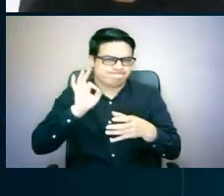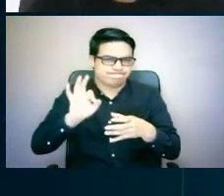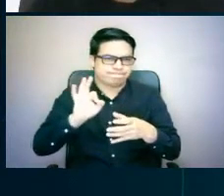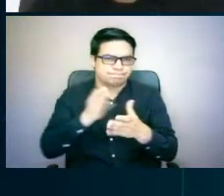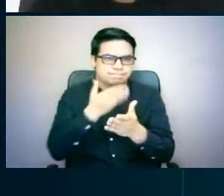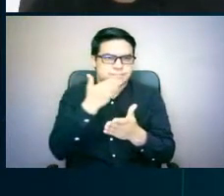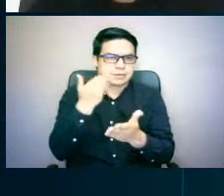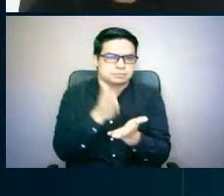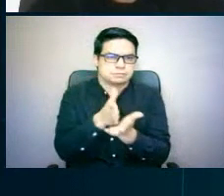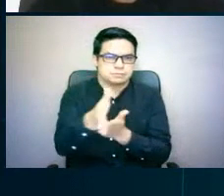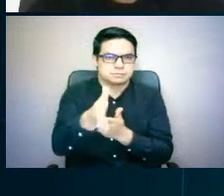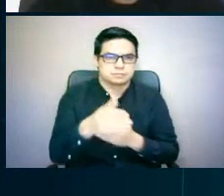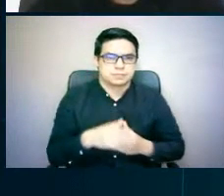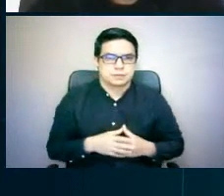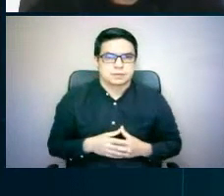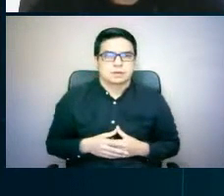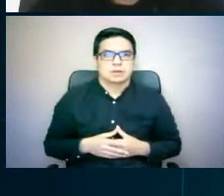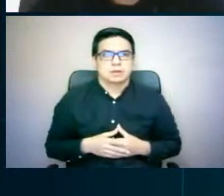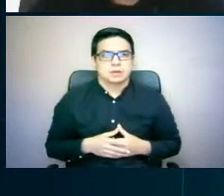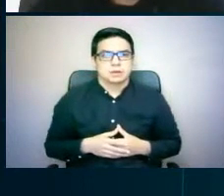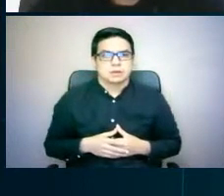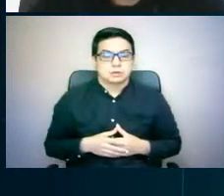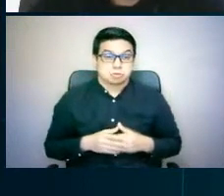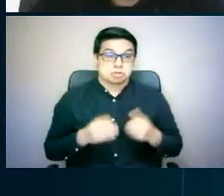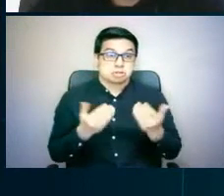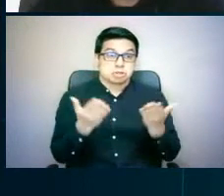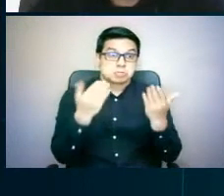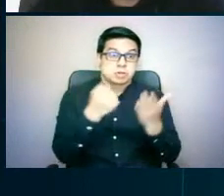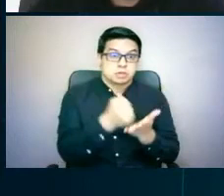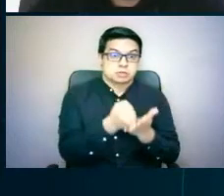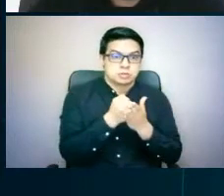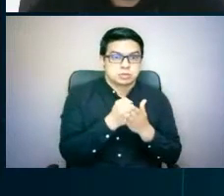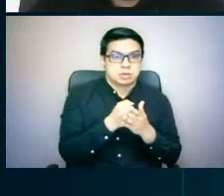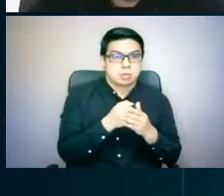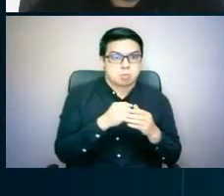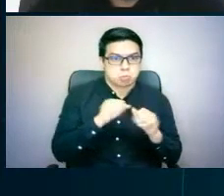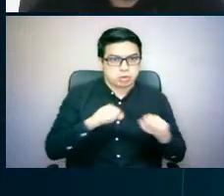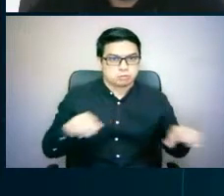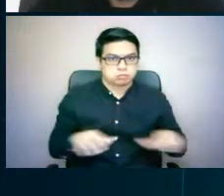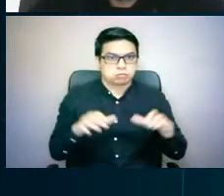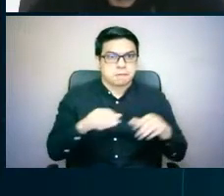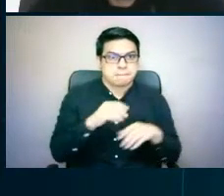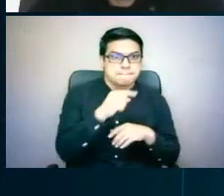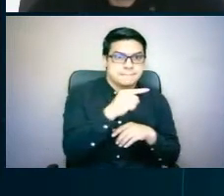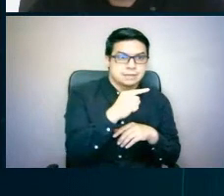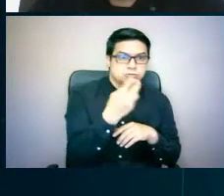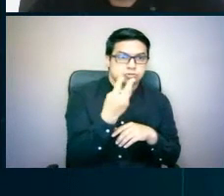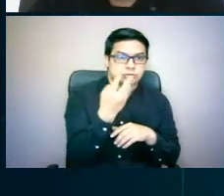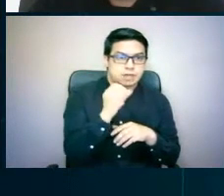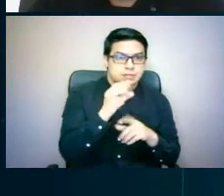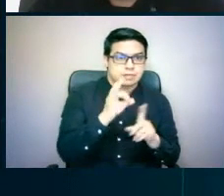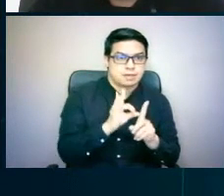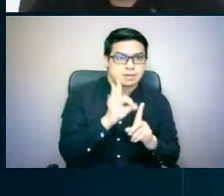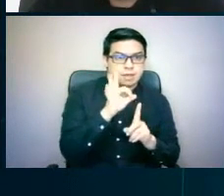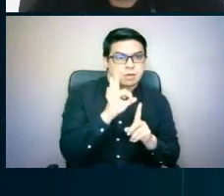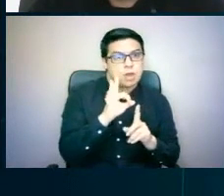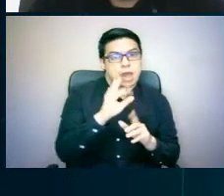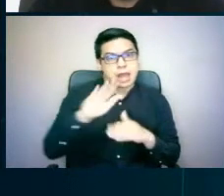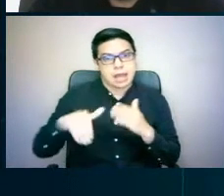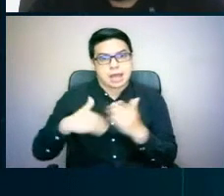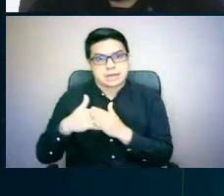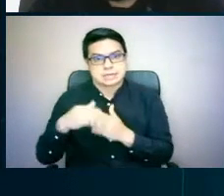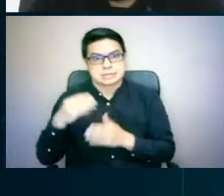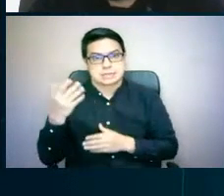Tenemos una operación desde los menos 30 grados centígrados hasta los 50 grados centígrados. Condiciones de